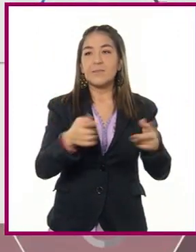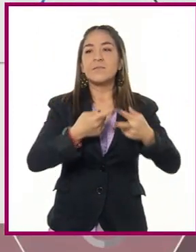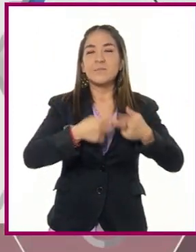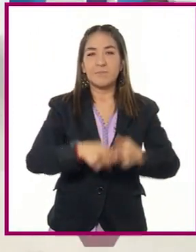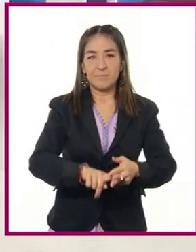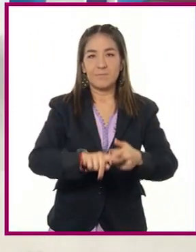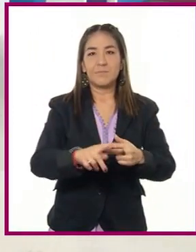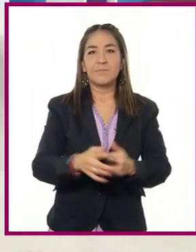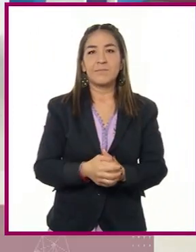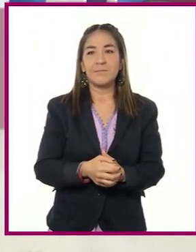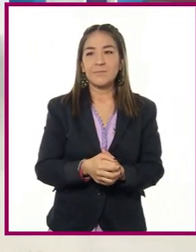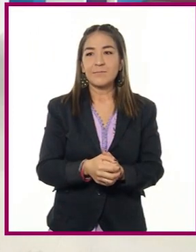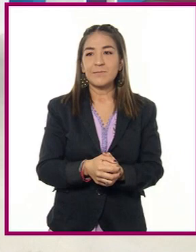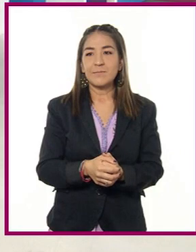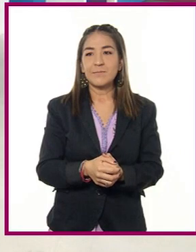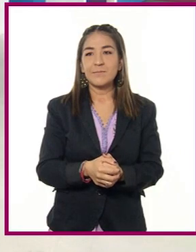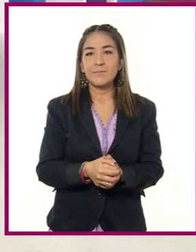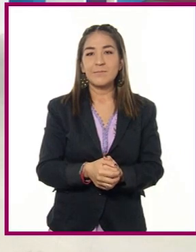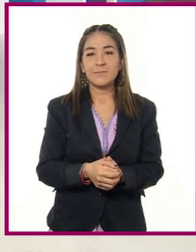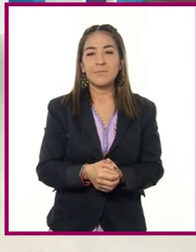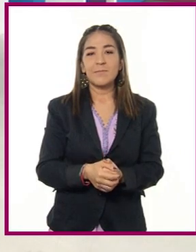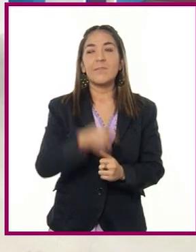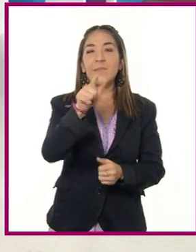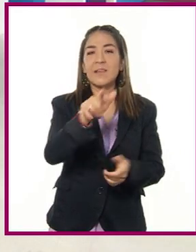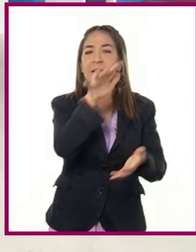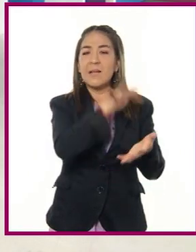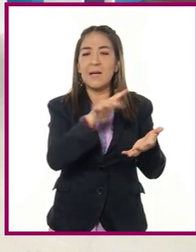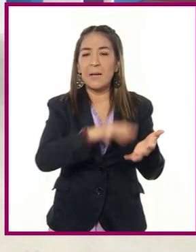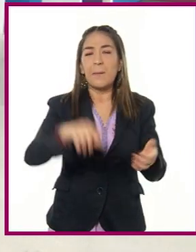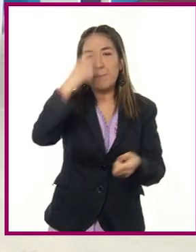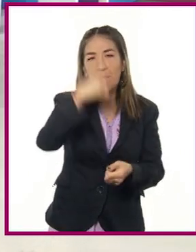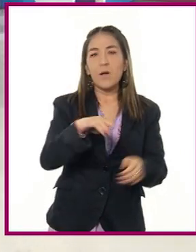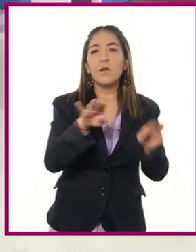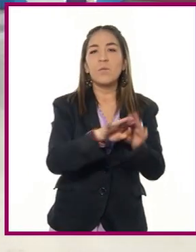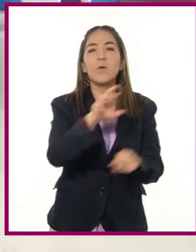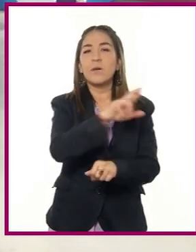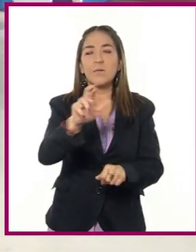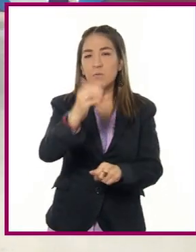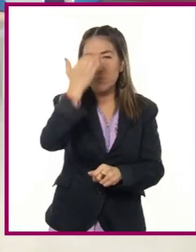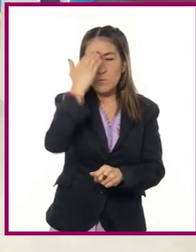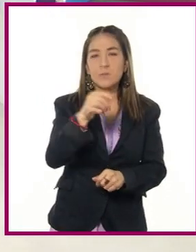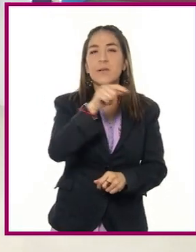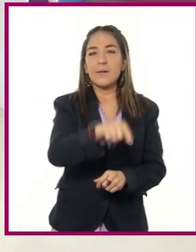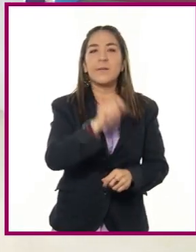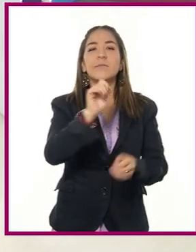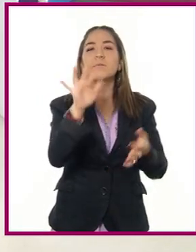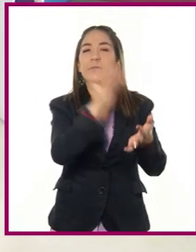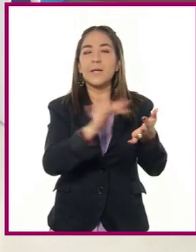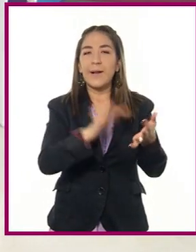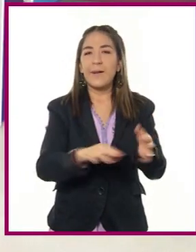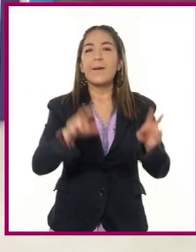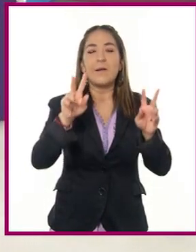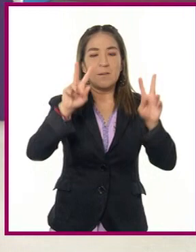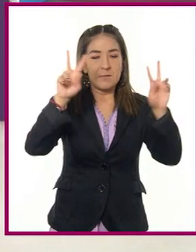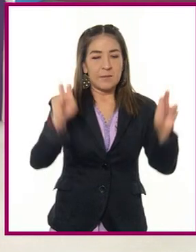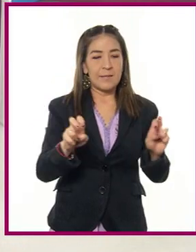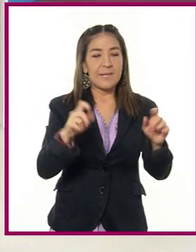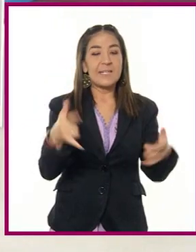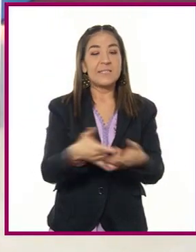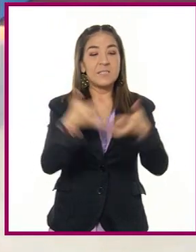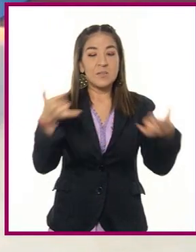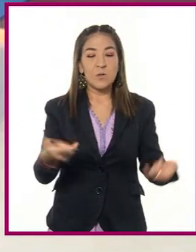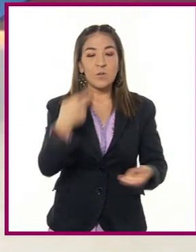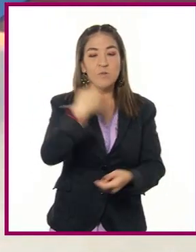¡comencemos! En nuestra sección Leer para reconocernos, daré lectura a un fragmento del texto Historia mínima